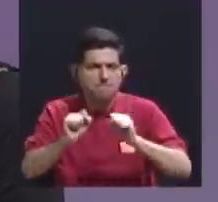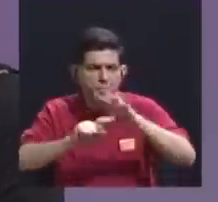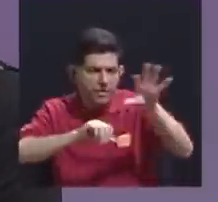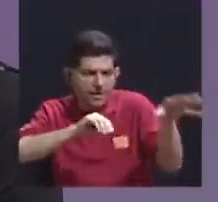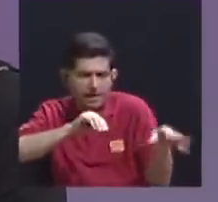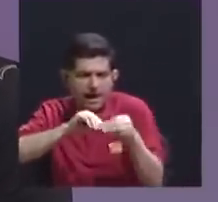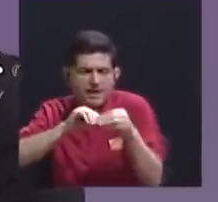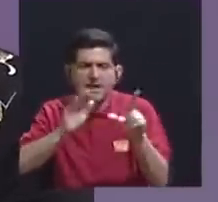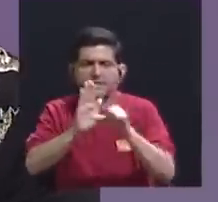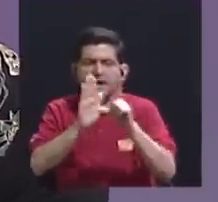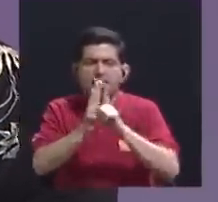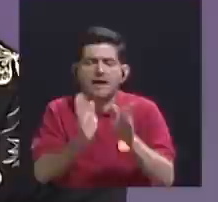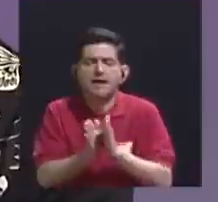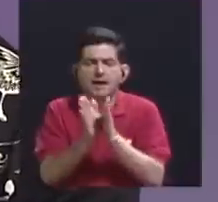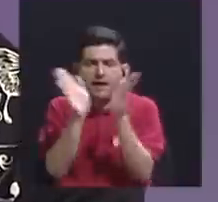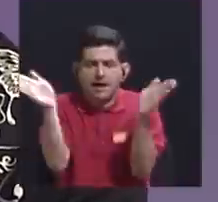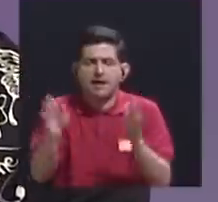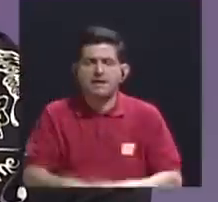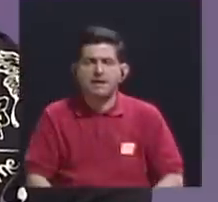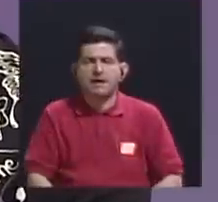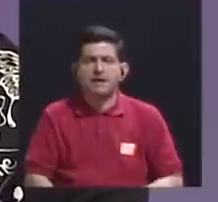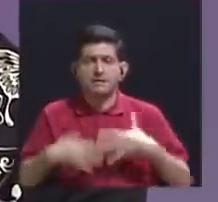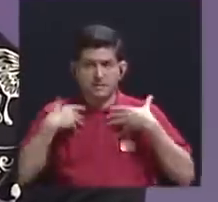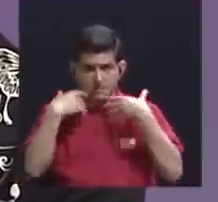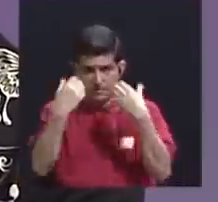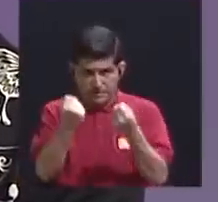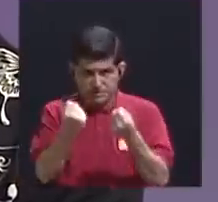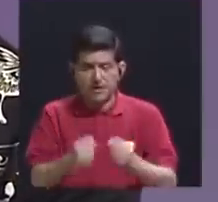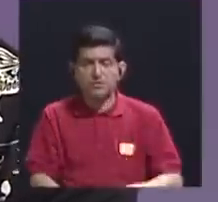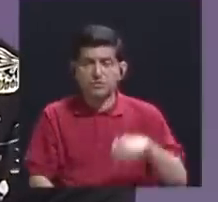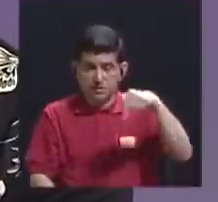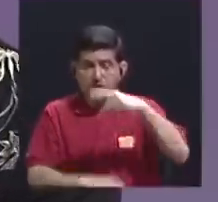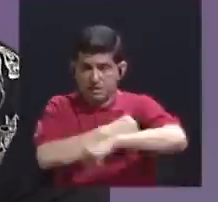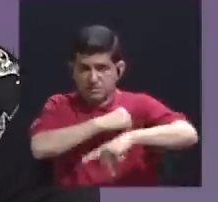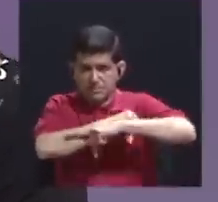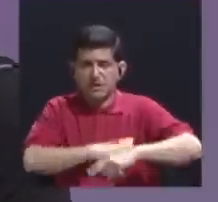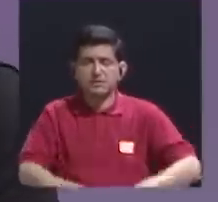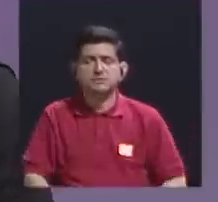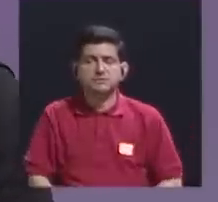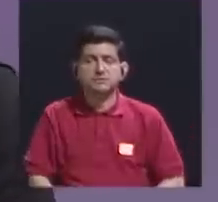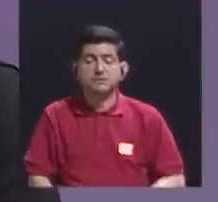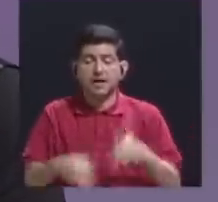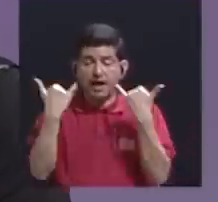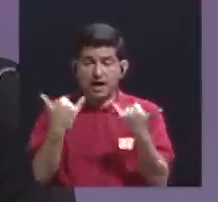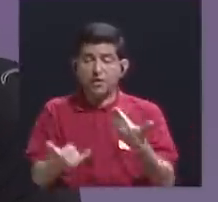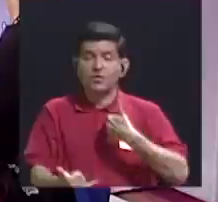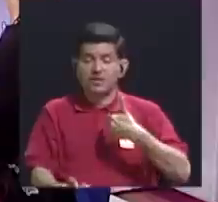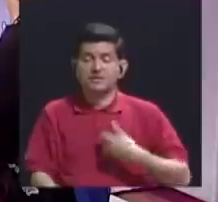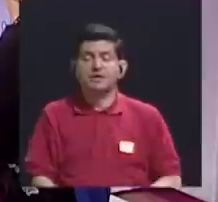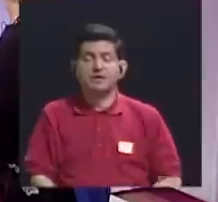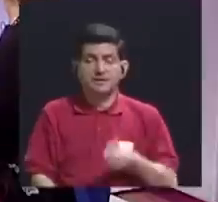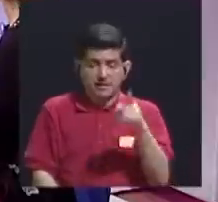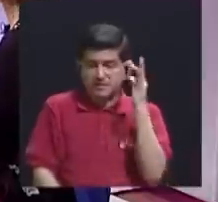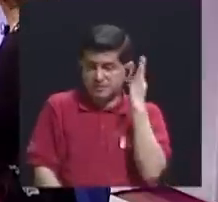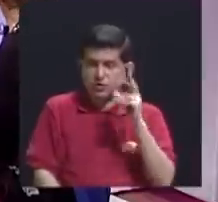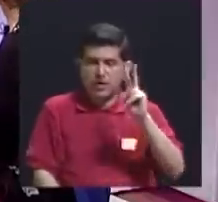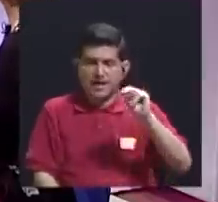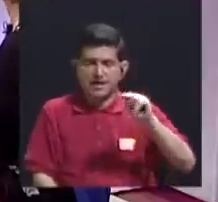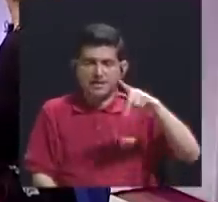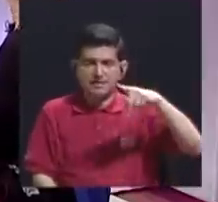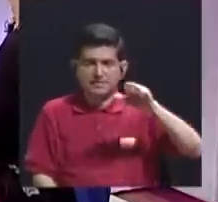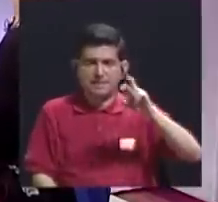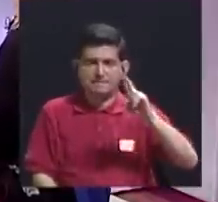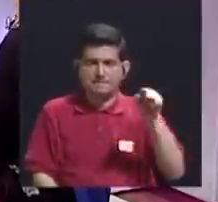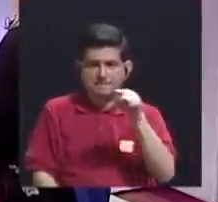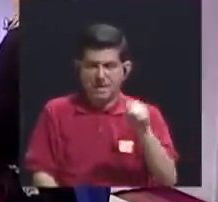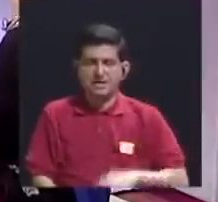agregado a la ley general de salud en nuestro país contamos ya con la presencia de la señora n dicen pérez quien es asesora